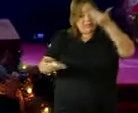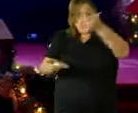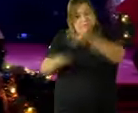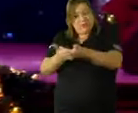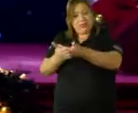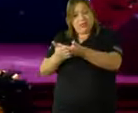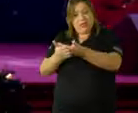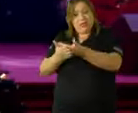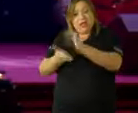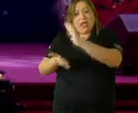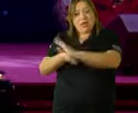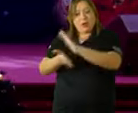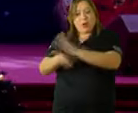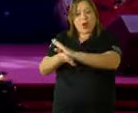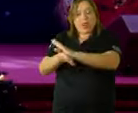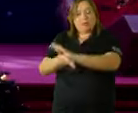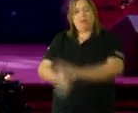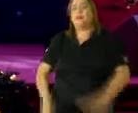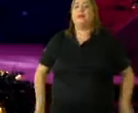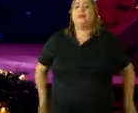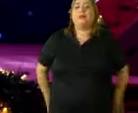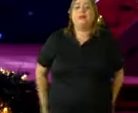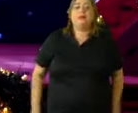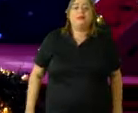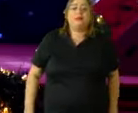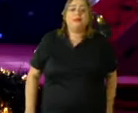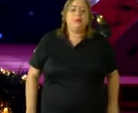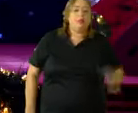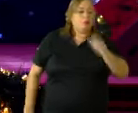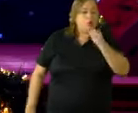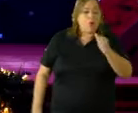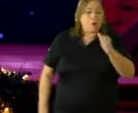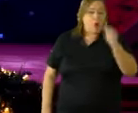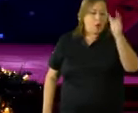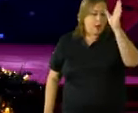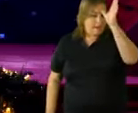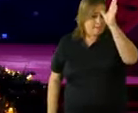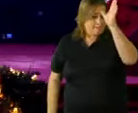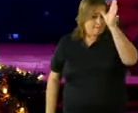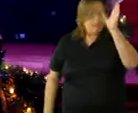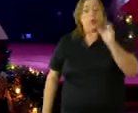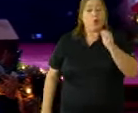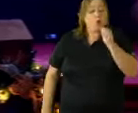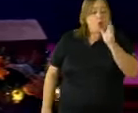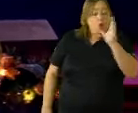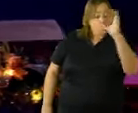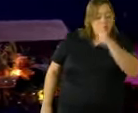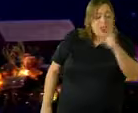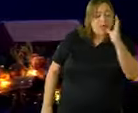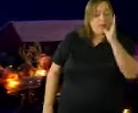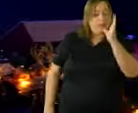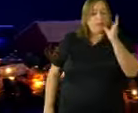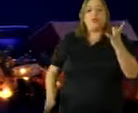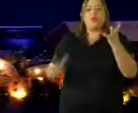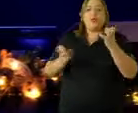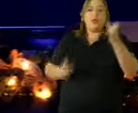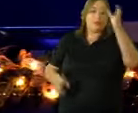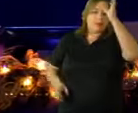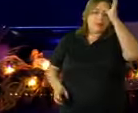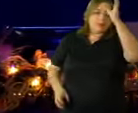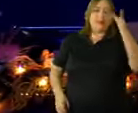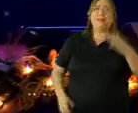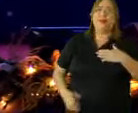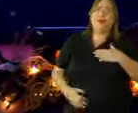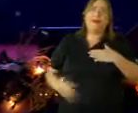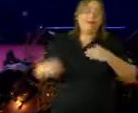Lo mandaban a buscar. Ya no mandaban a buscar a mami. Yo decía, no, tienen que mandar a buscar a mi papá. Y cuando él llegaba, yo me daba una